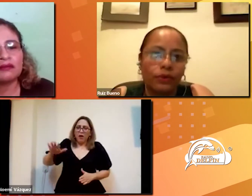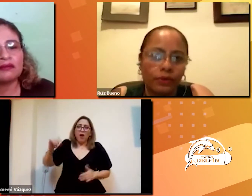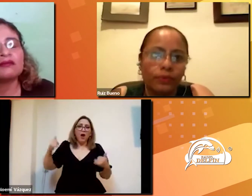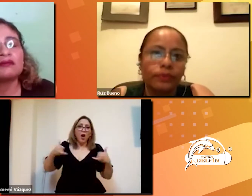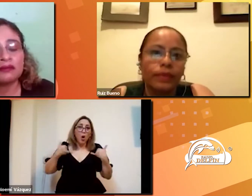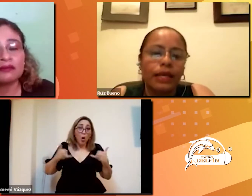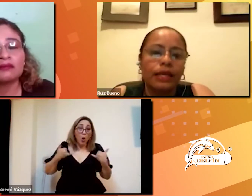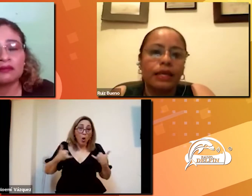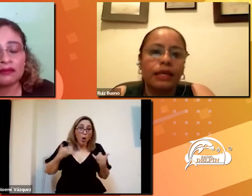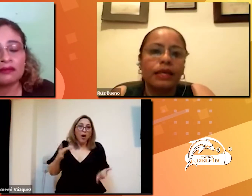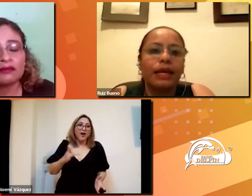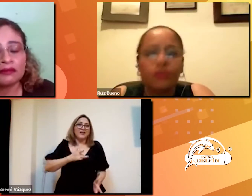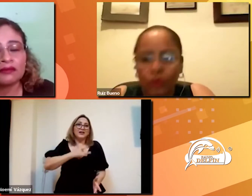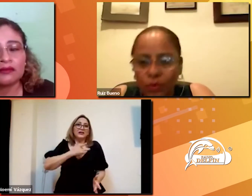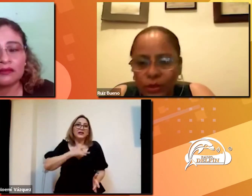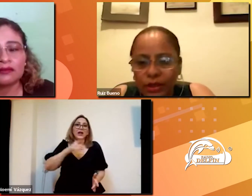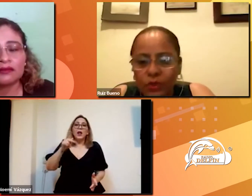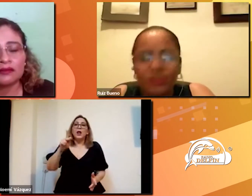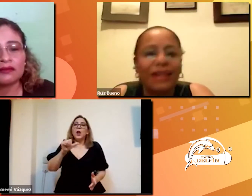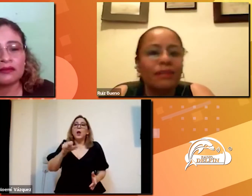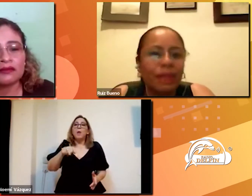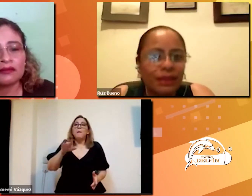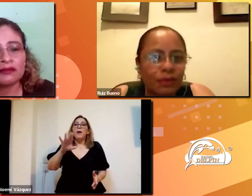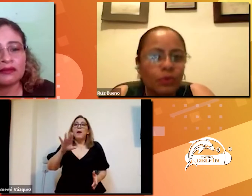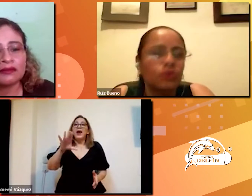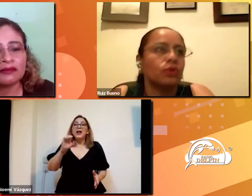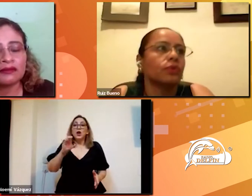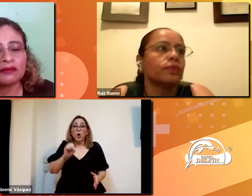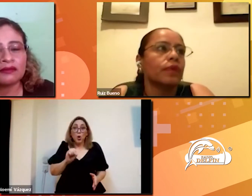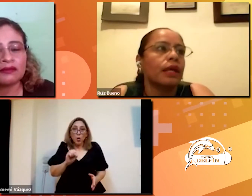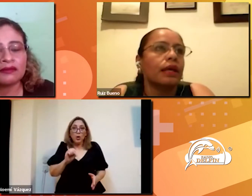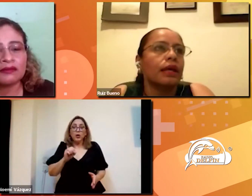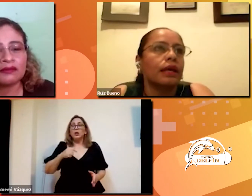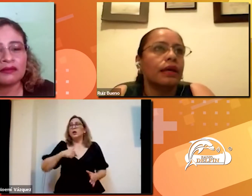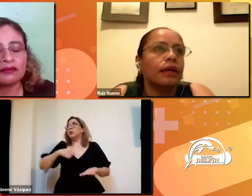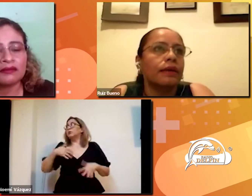pánico, ¿no? Y esto, como te digo, se alimenta mucho